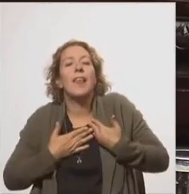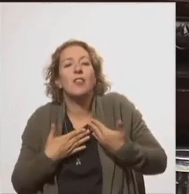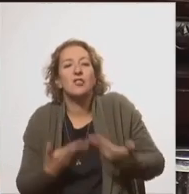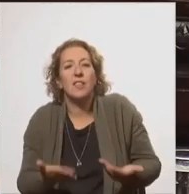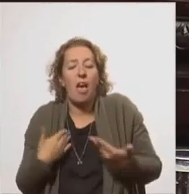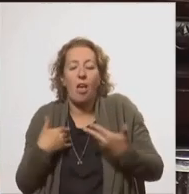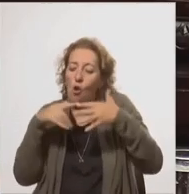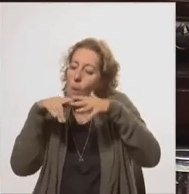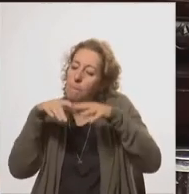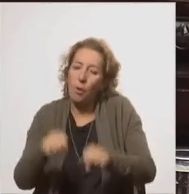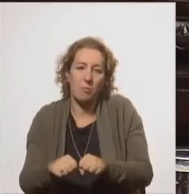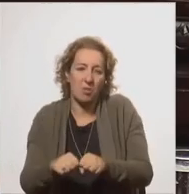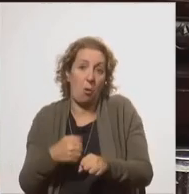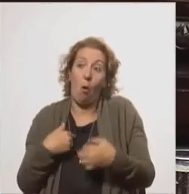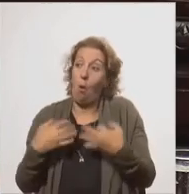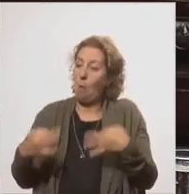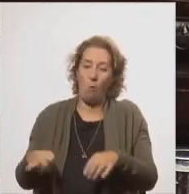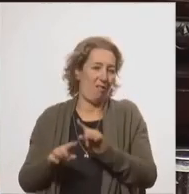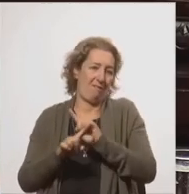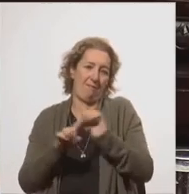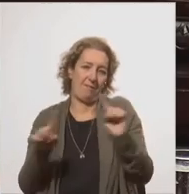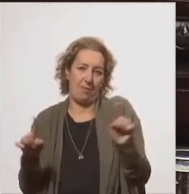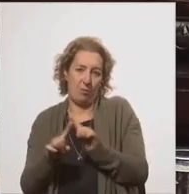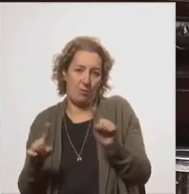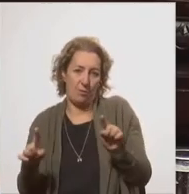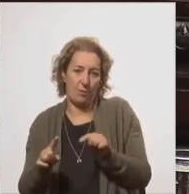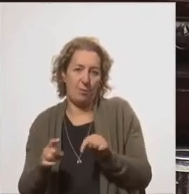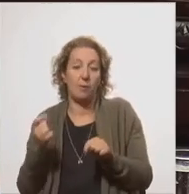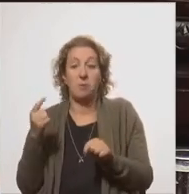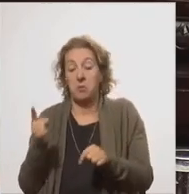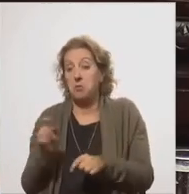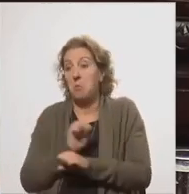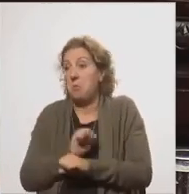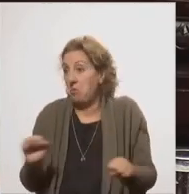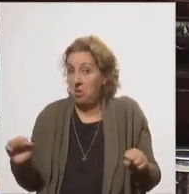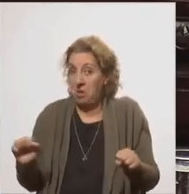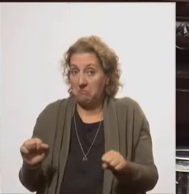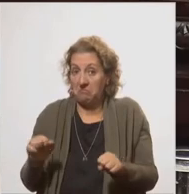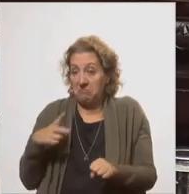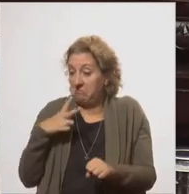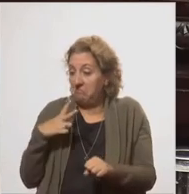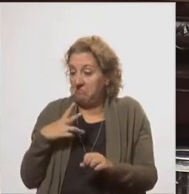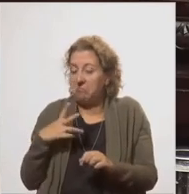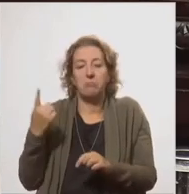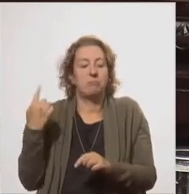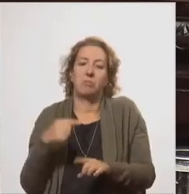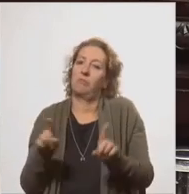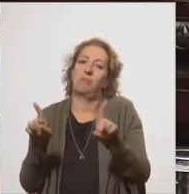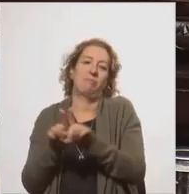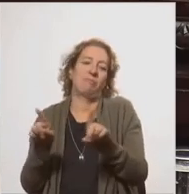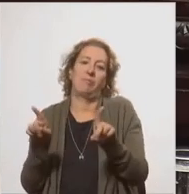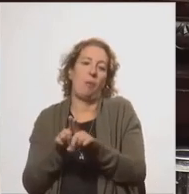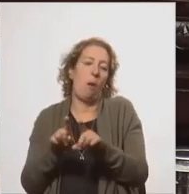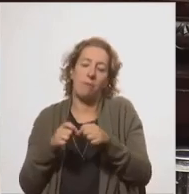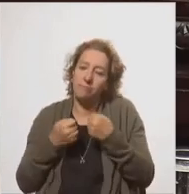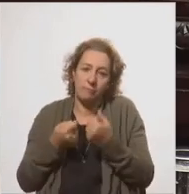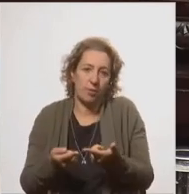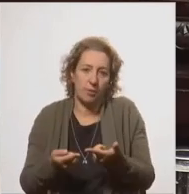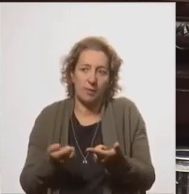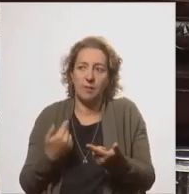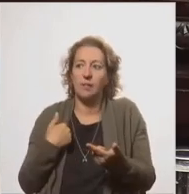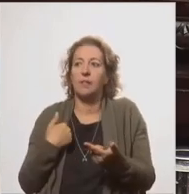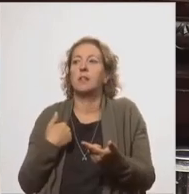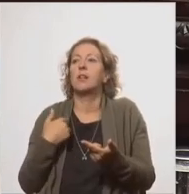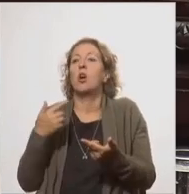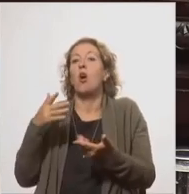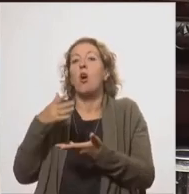la comodidad y ajenidad que su cuna le hubieran permitido. De su origen social privilegiado se reinventó